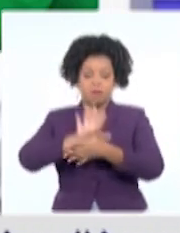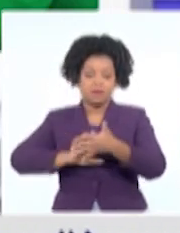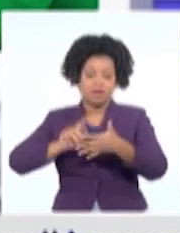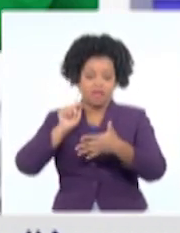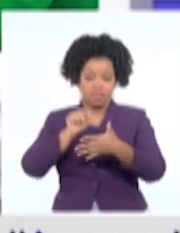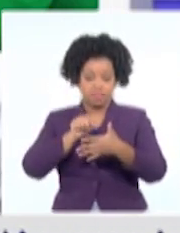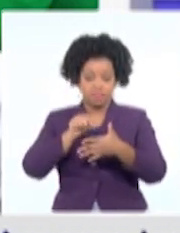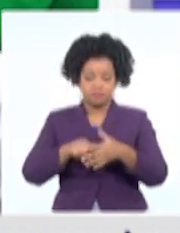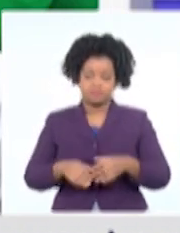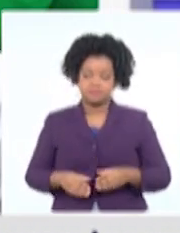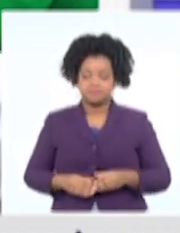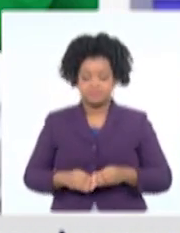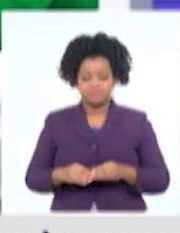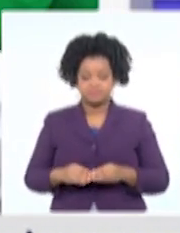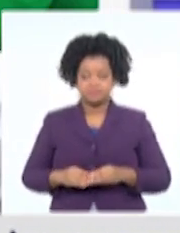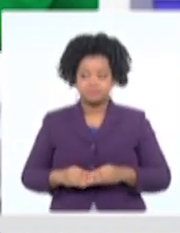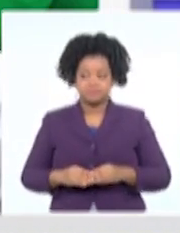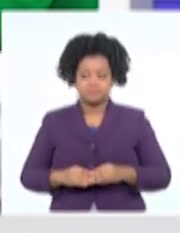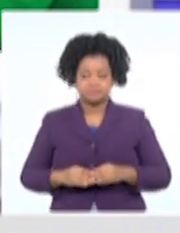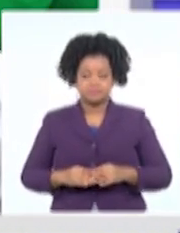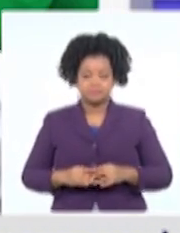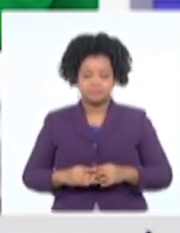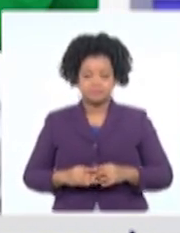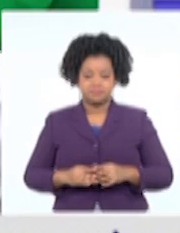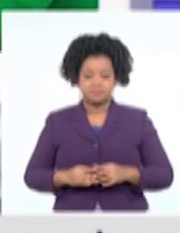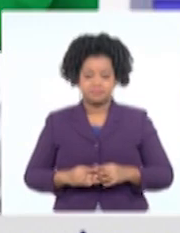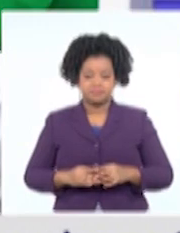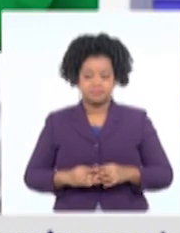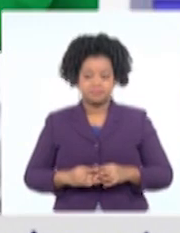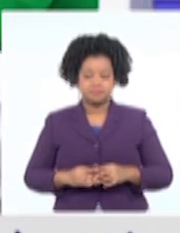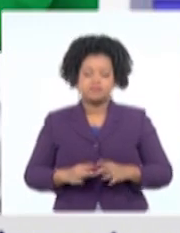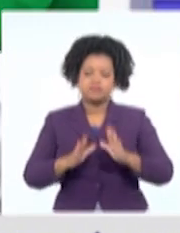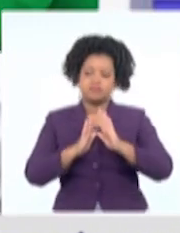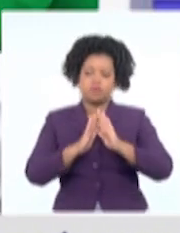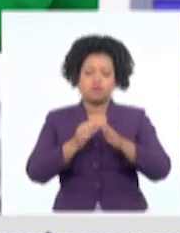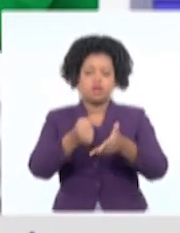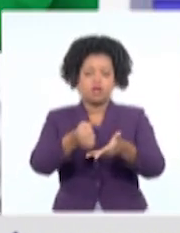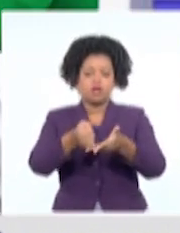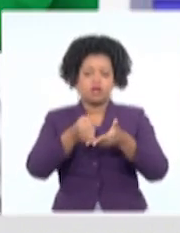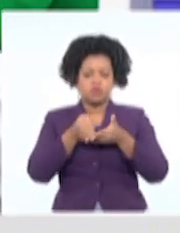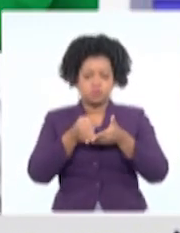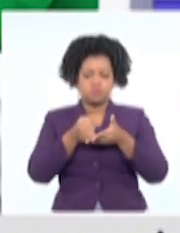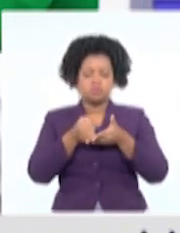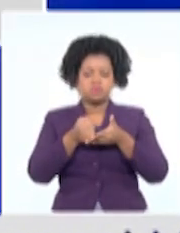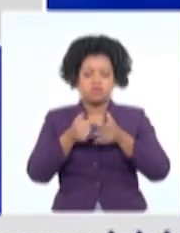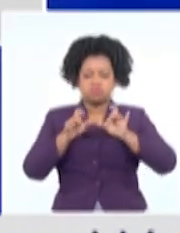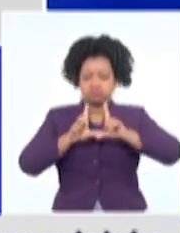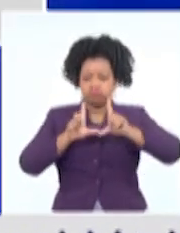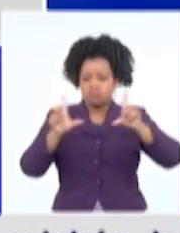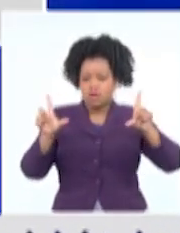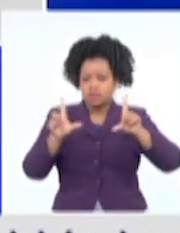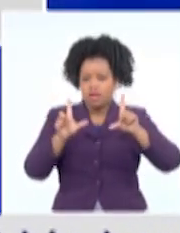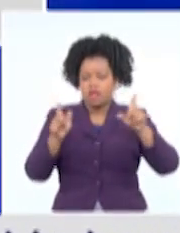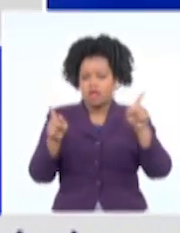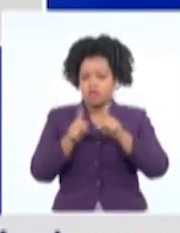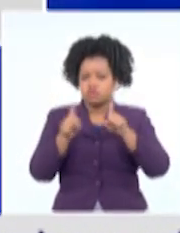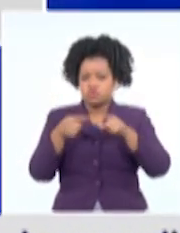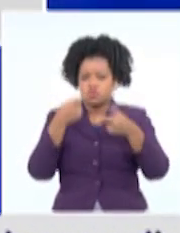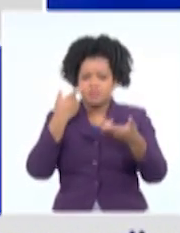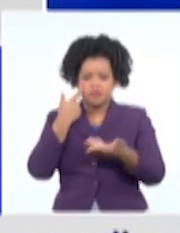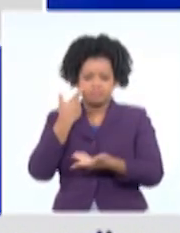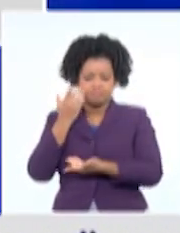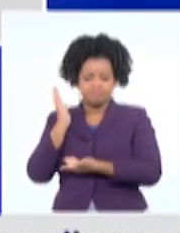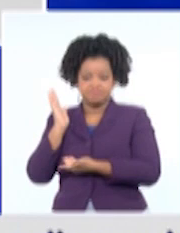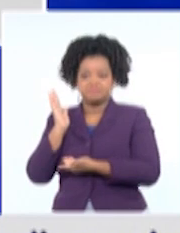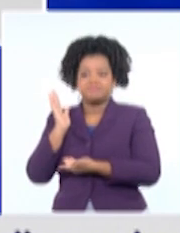región de las Américas. Ahí si nos ayudan con una pantalla a la que siempre resume los casos ya.